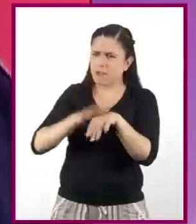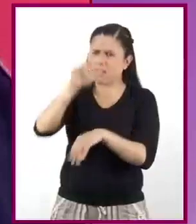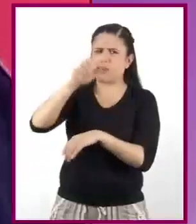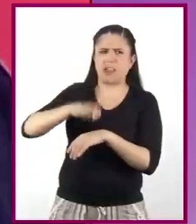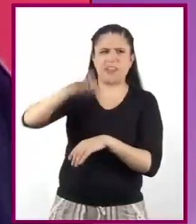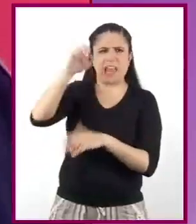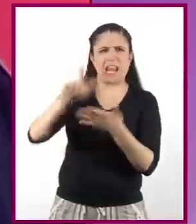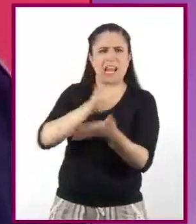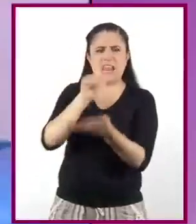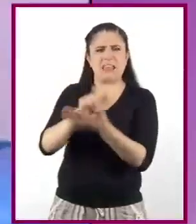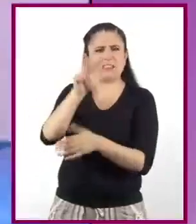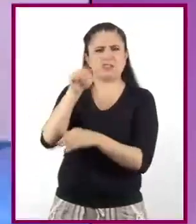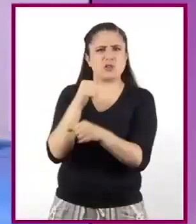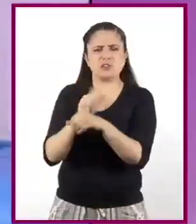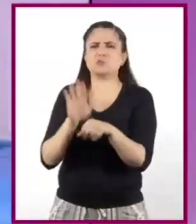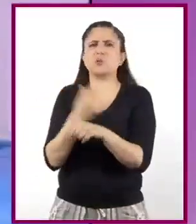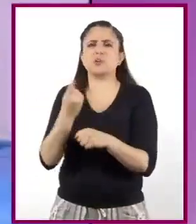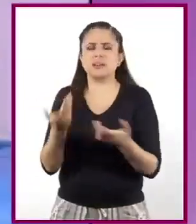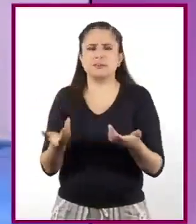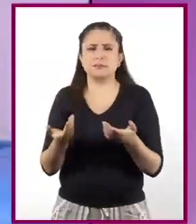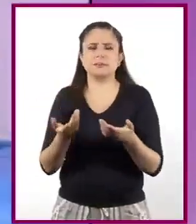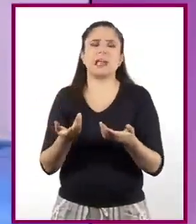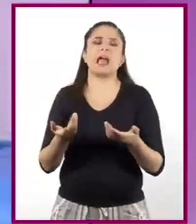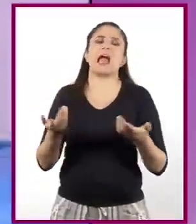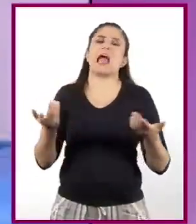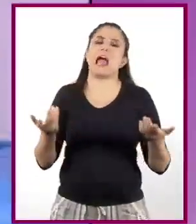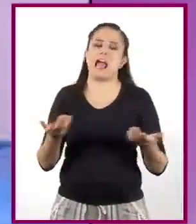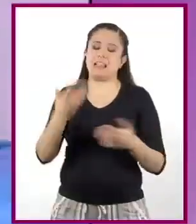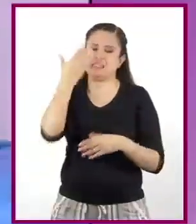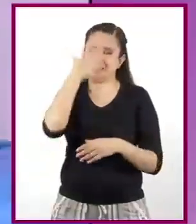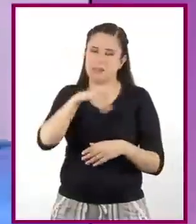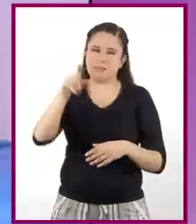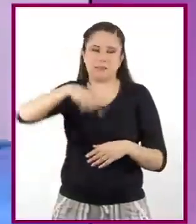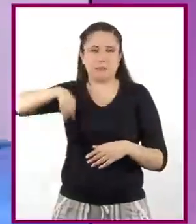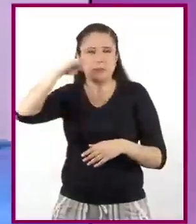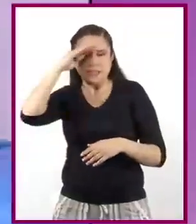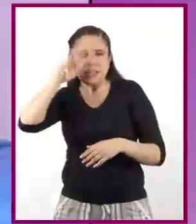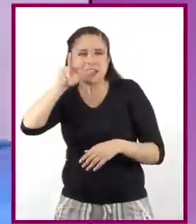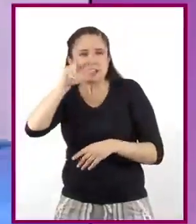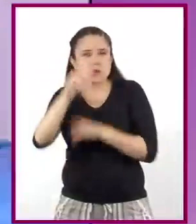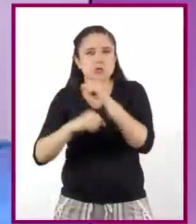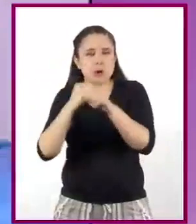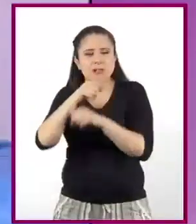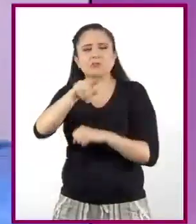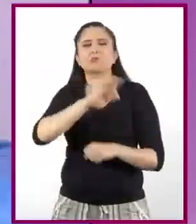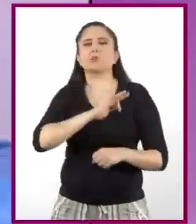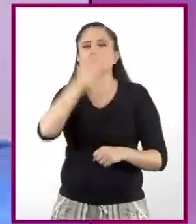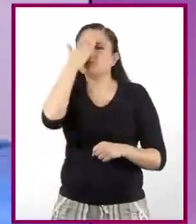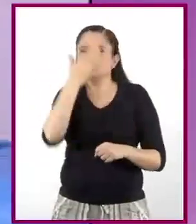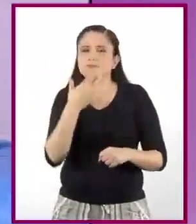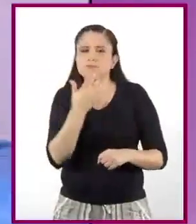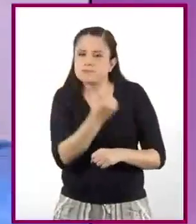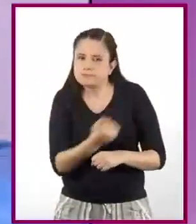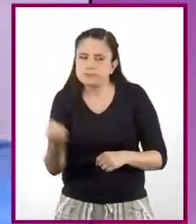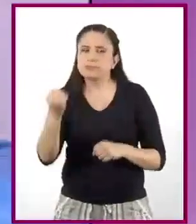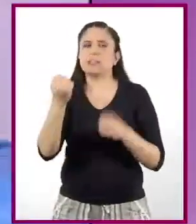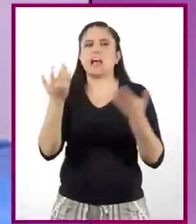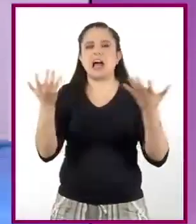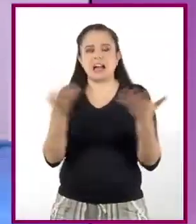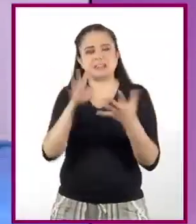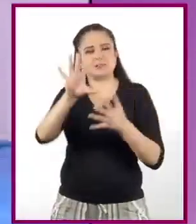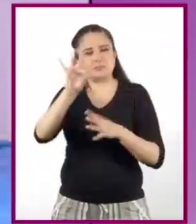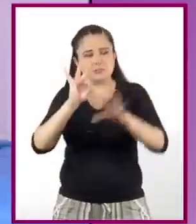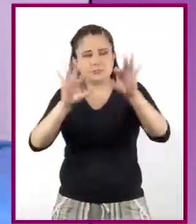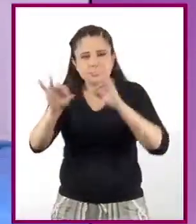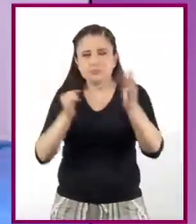edad legalmente? Mira, lo que pasa es que se cree que hasta los 18 años tienes la capacidad de tomar una decisión propia y